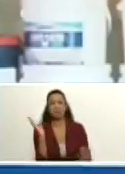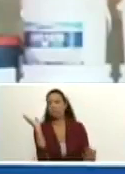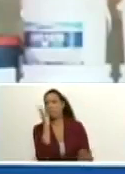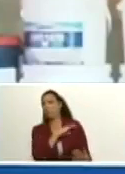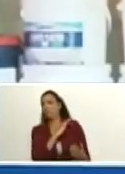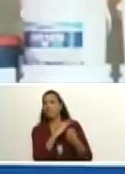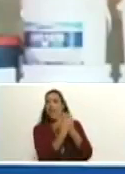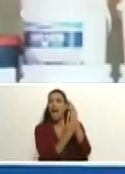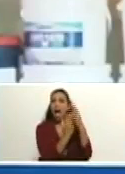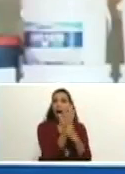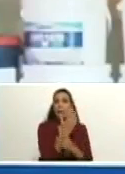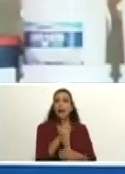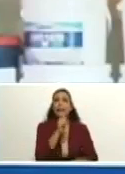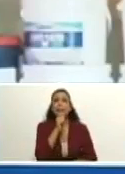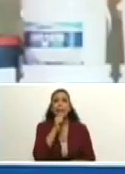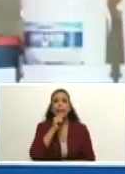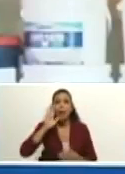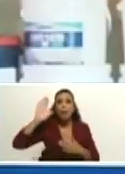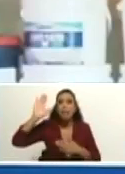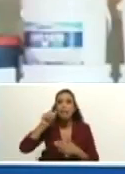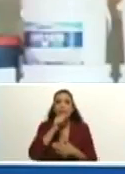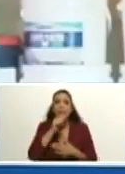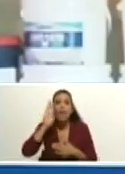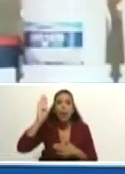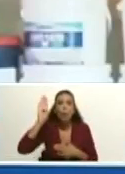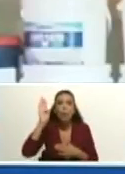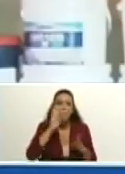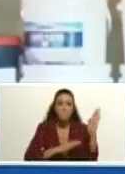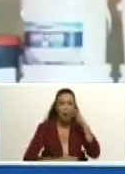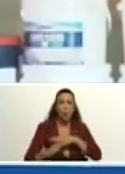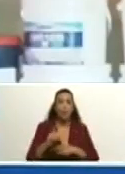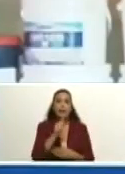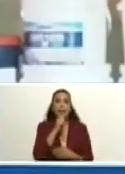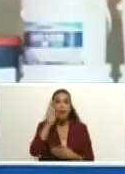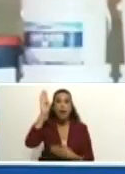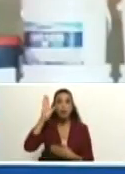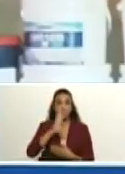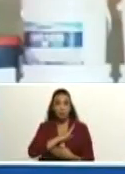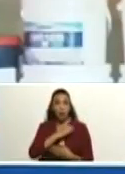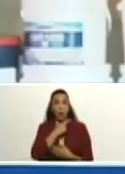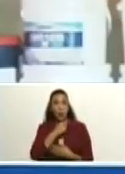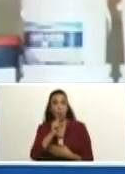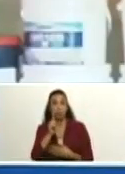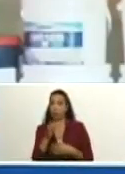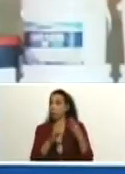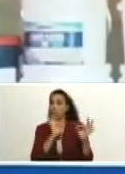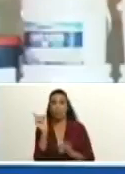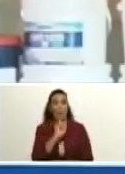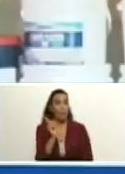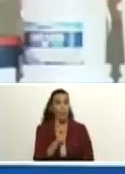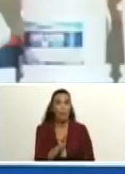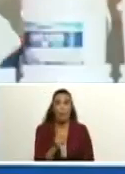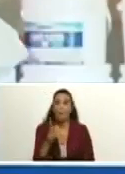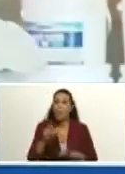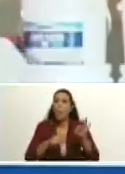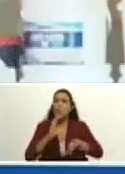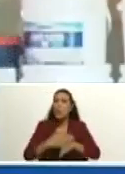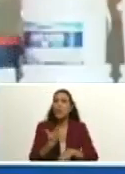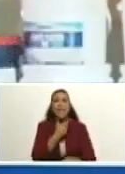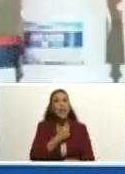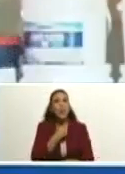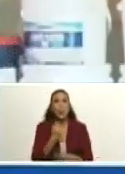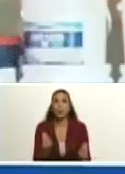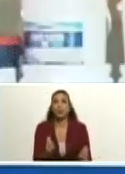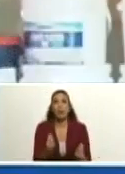Levante la mano al que le gusta que su casa esté desordenada, sucia y con mal olor. Allá hay una. Vamos a explicar, para que ella explique por qué es que le gusta,